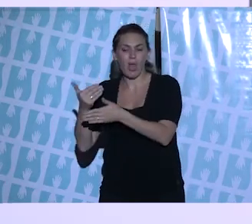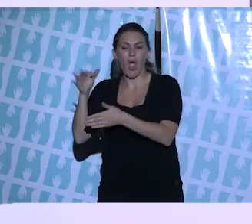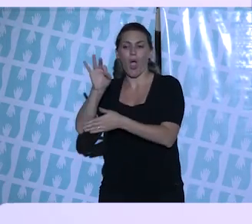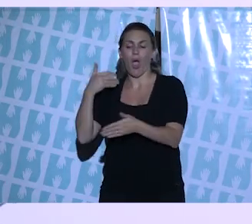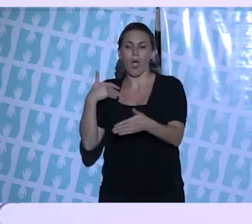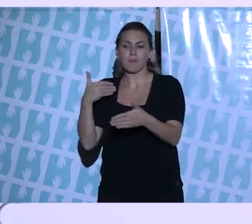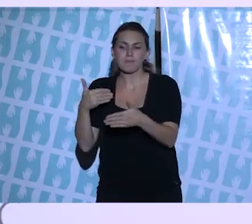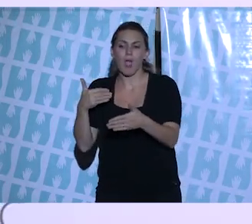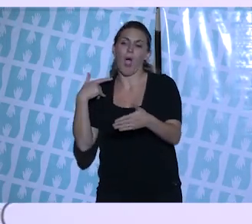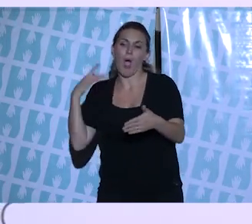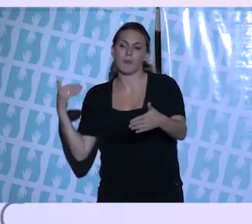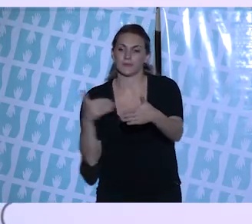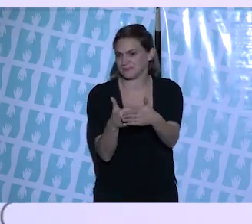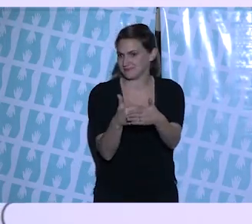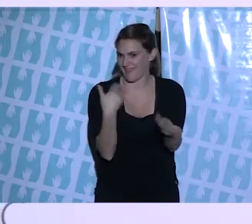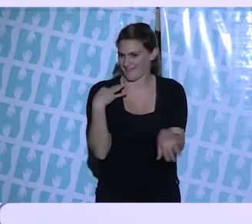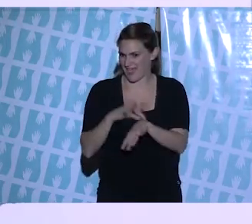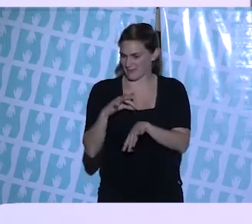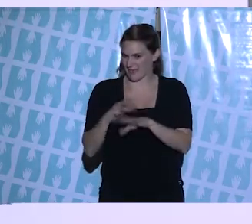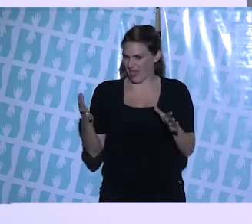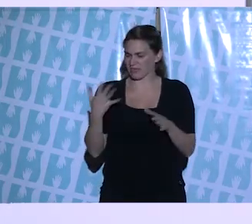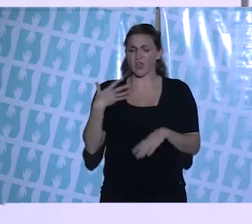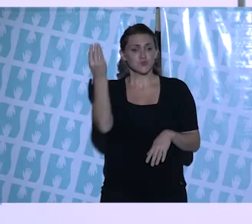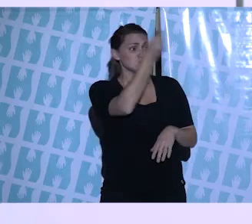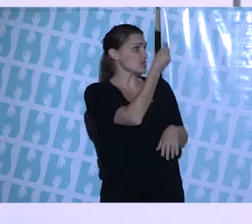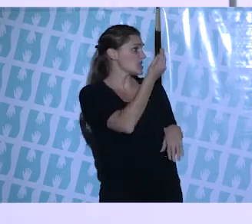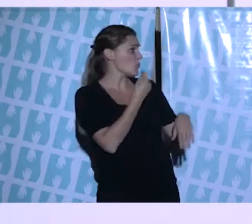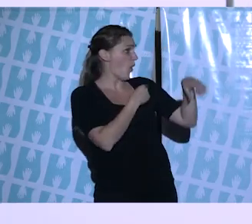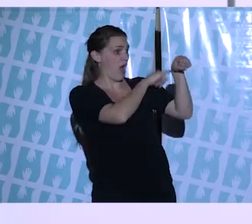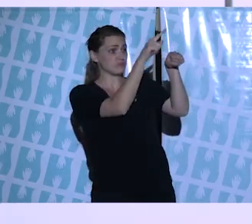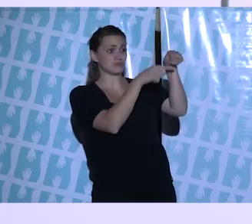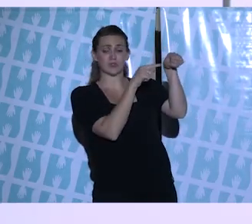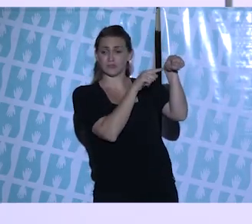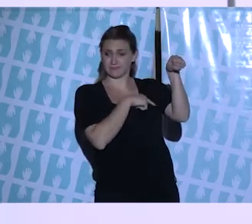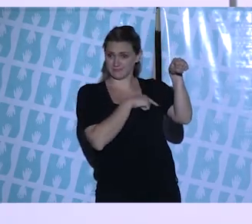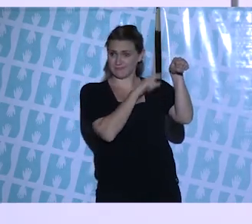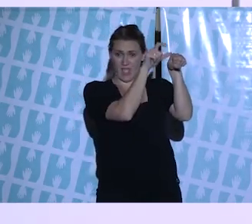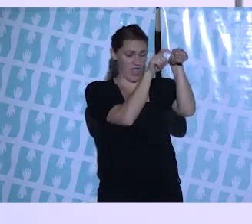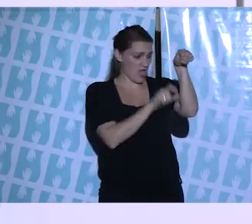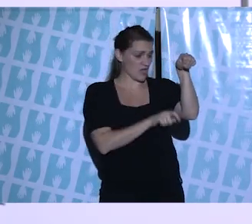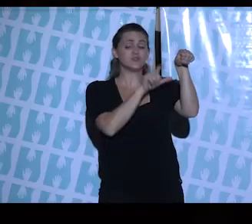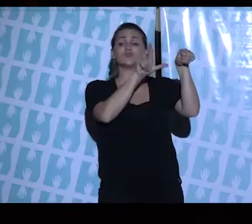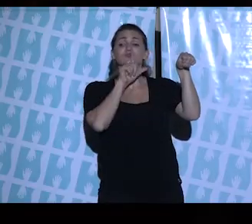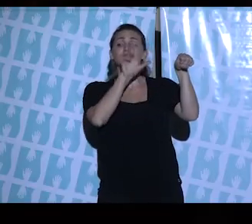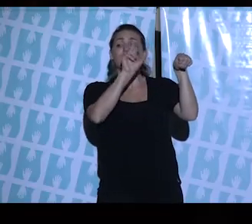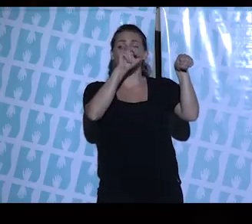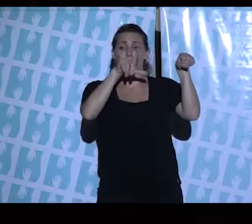el cerebro y lo que se llama el tronco cerebral y la médula